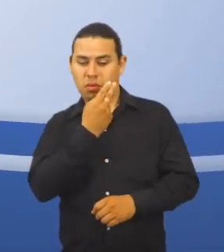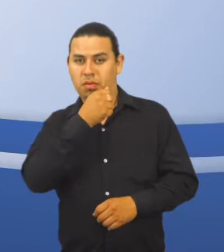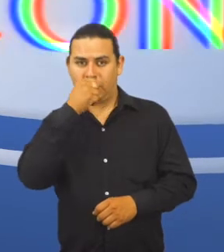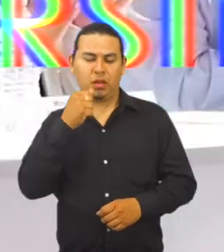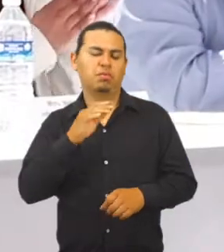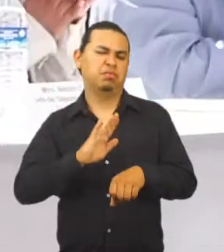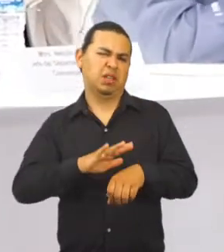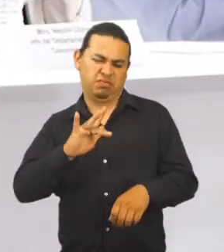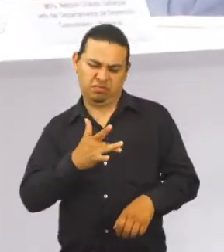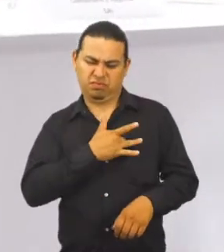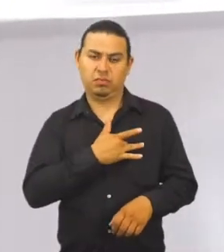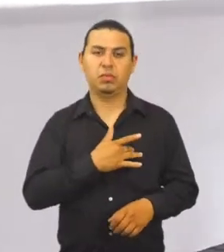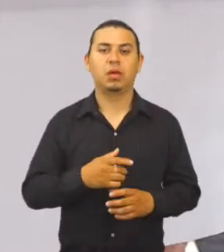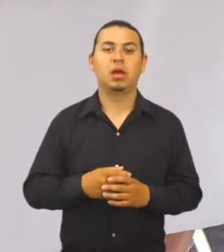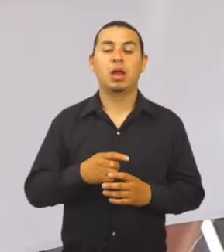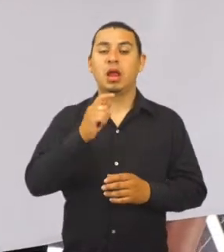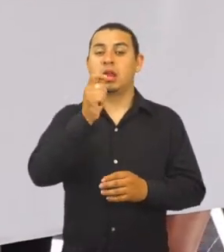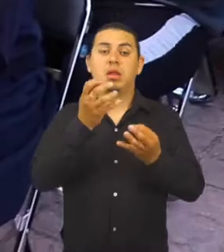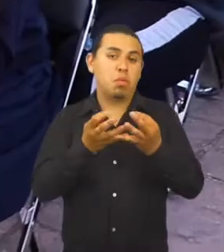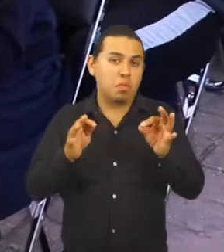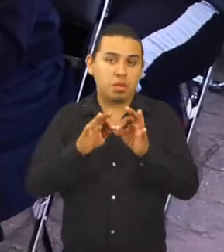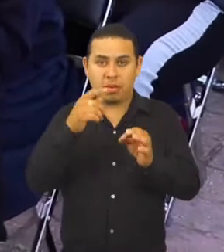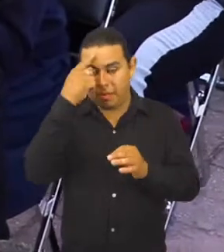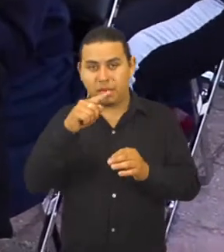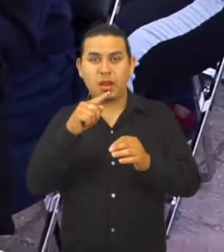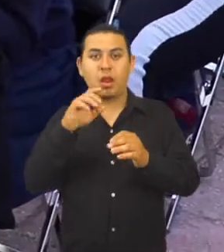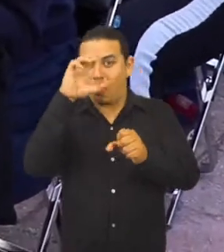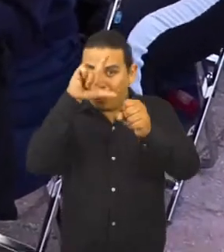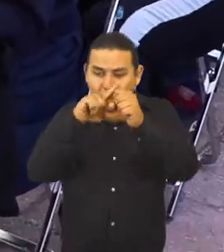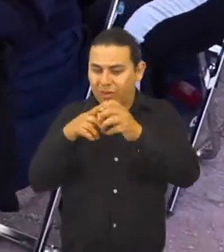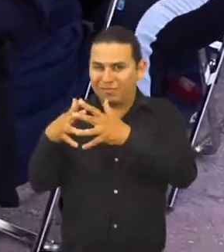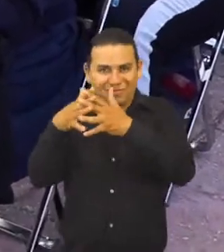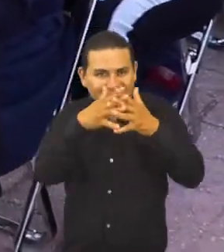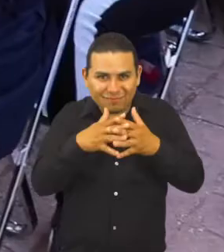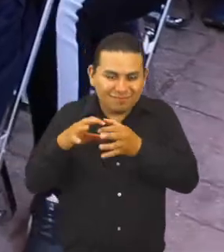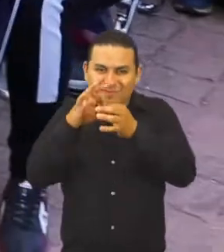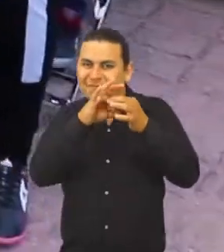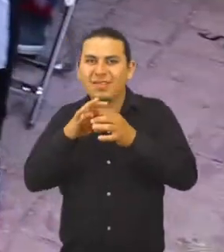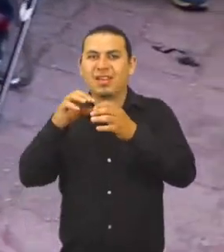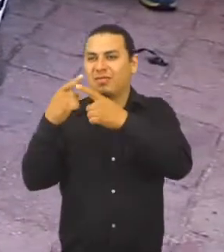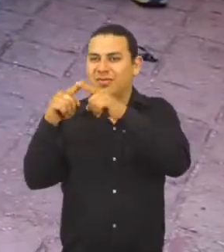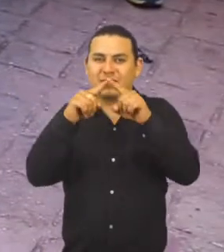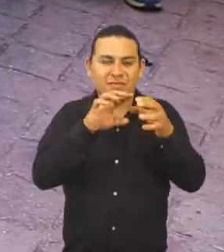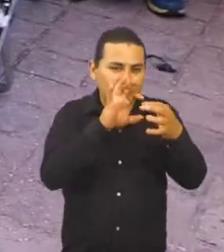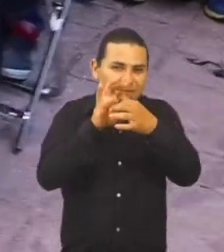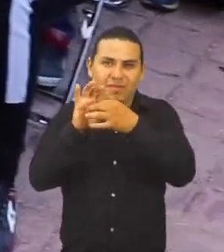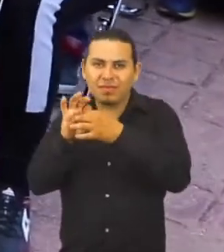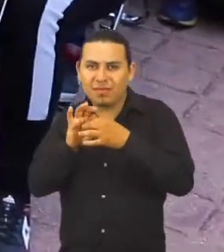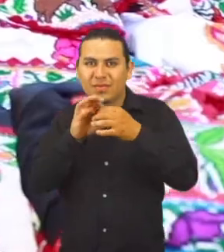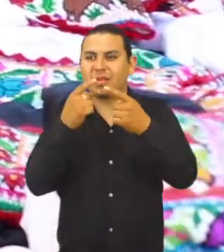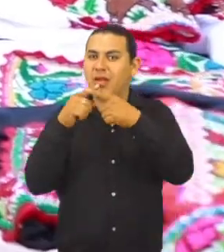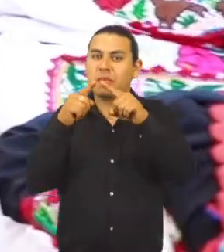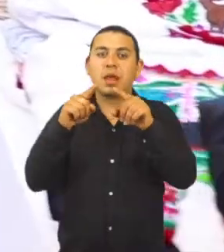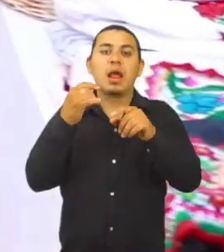e historia. Es importante para fomentar la interculturalidad, la relación entre